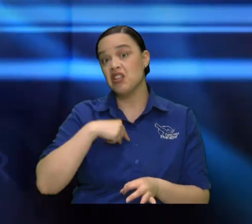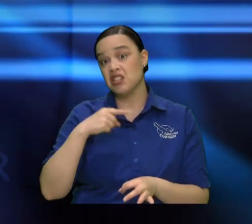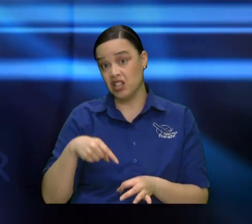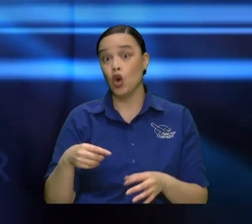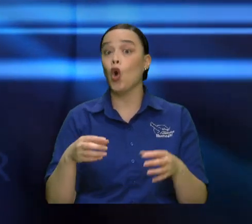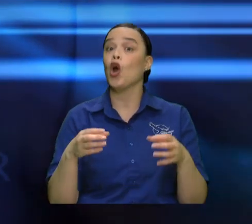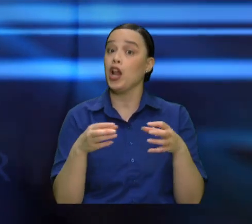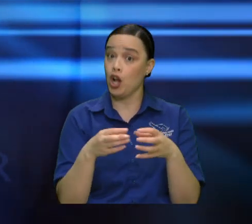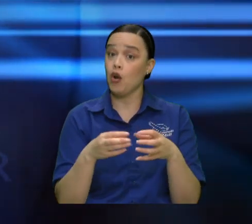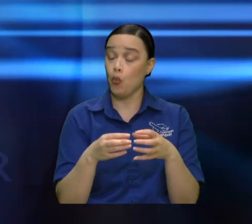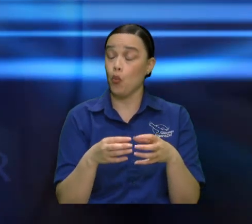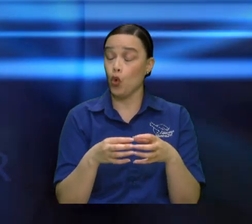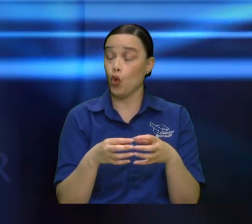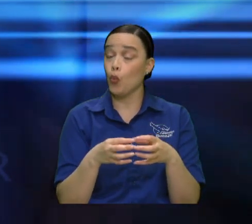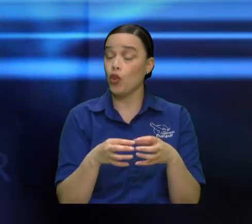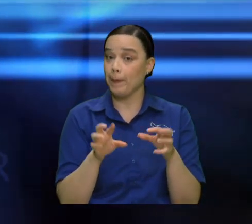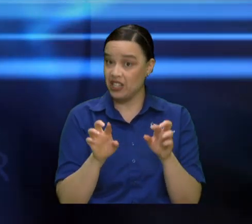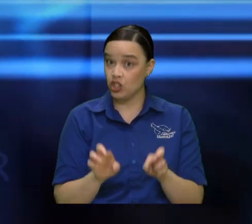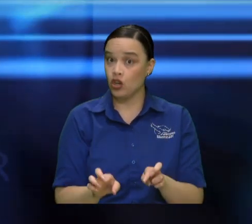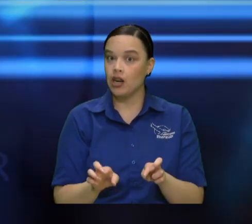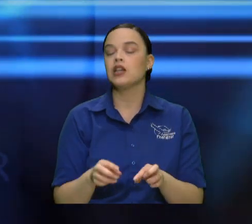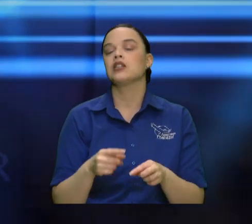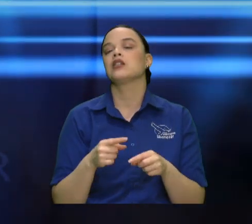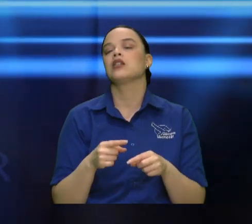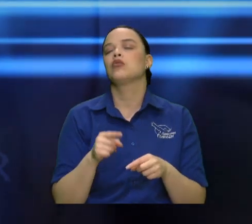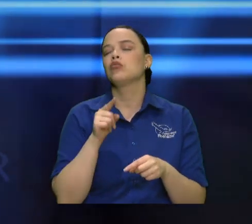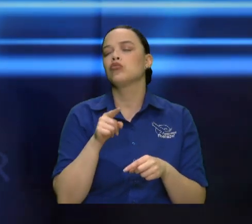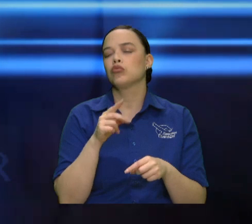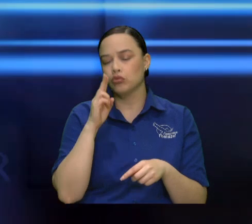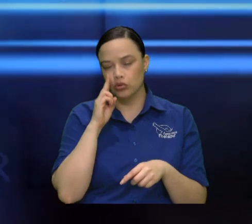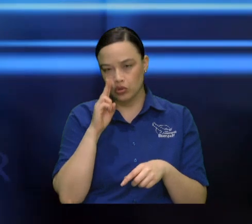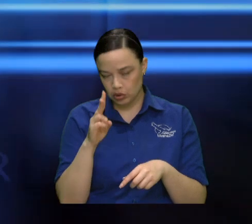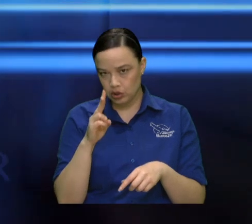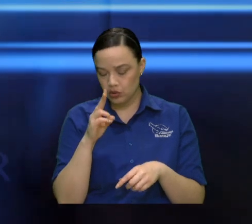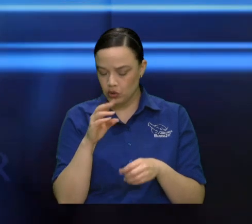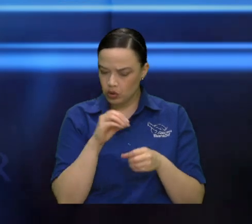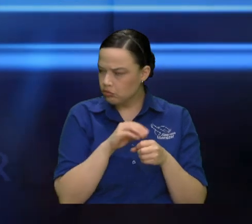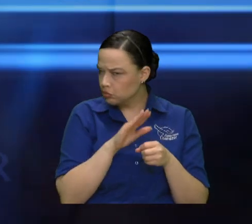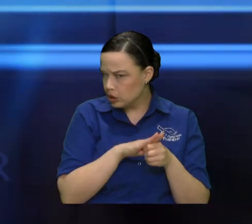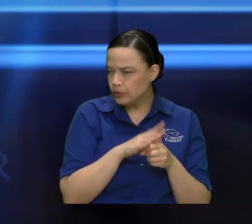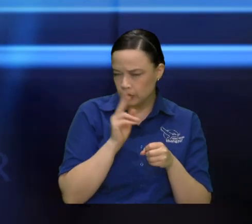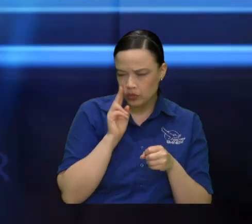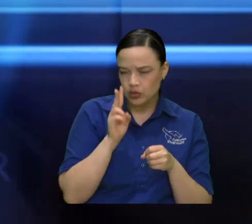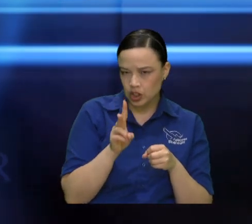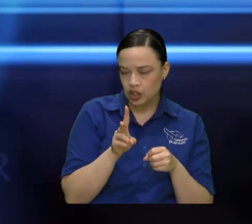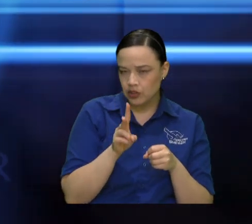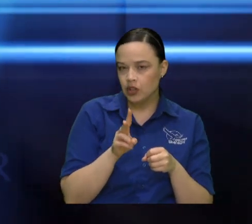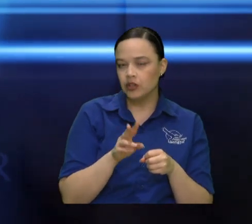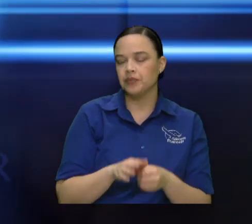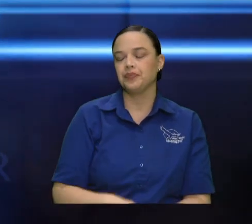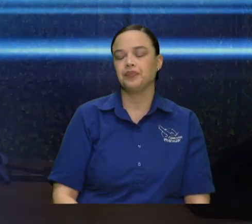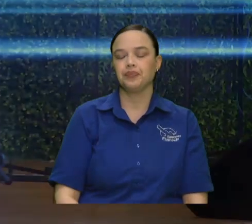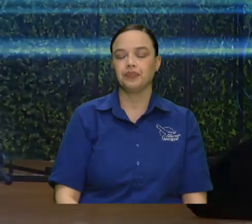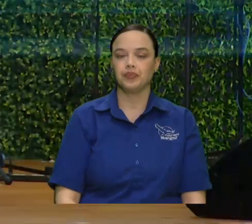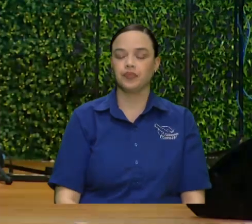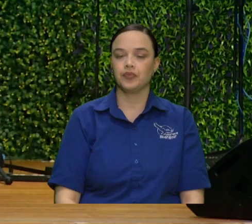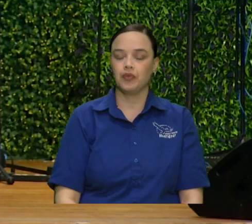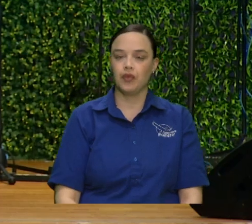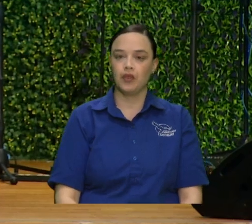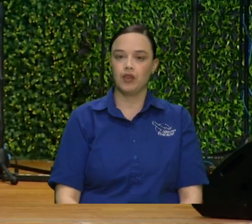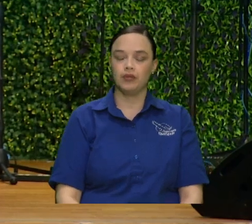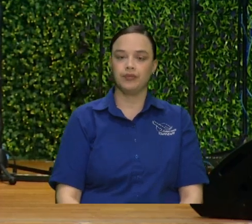pero aquí hay un secreto hermano usted oso que usted lo vio lo que se está quedando callado porque quiere que yo me del paquete decirlo pero mire